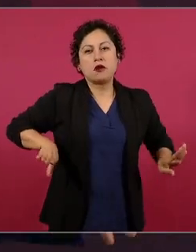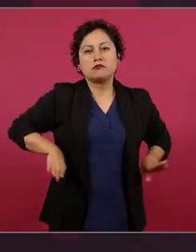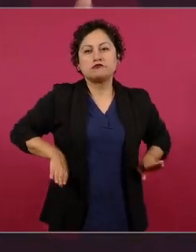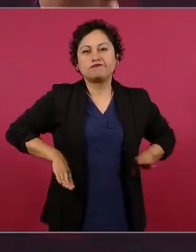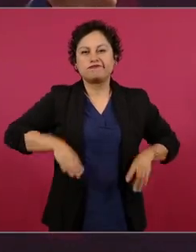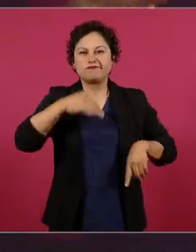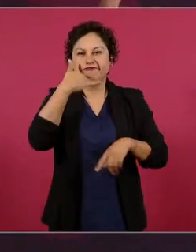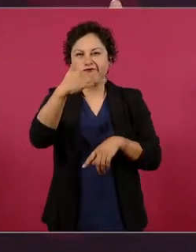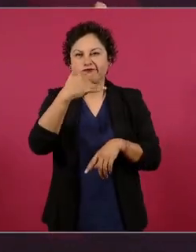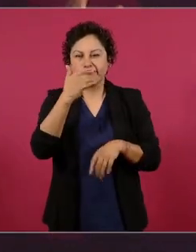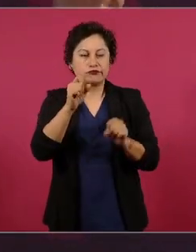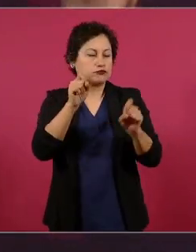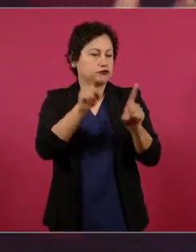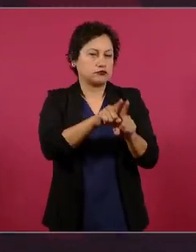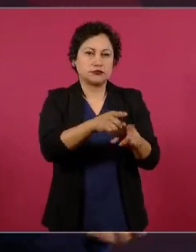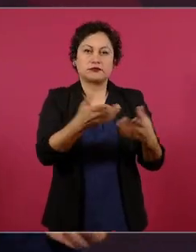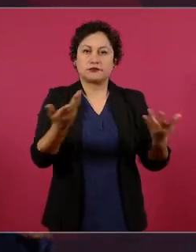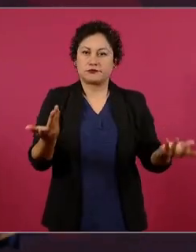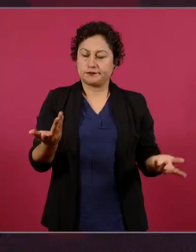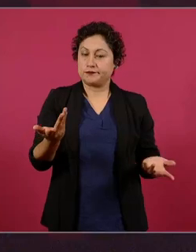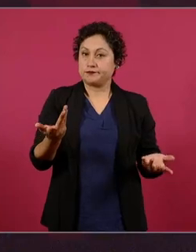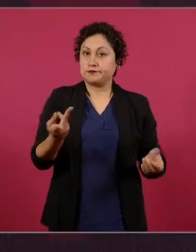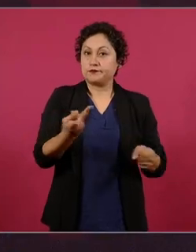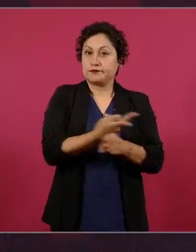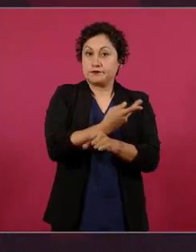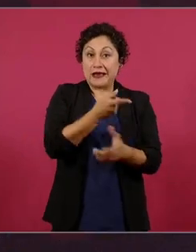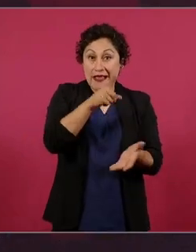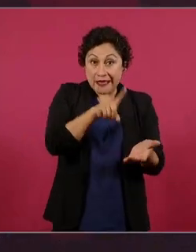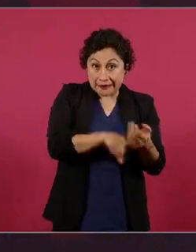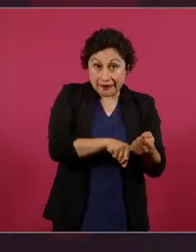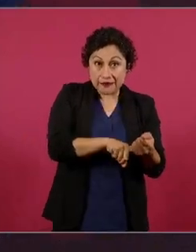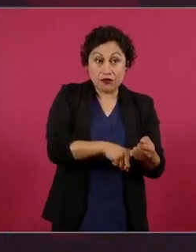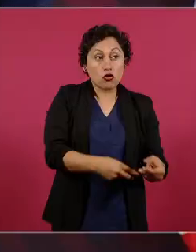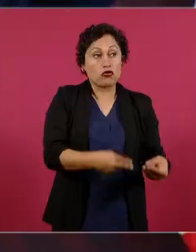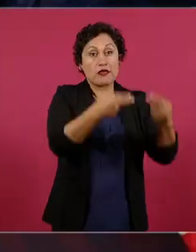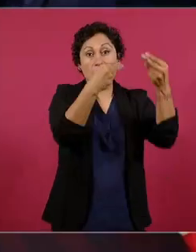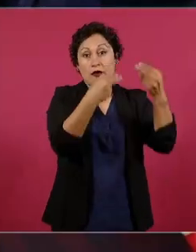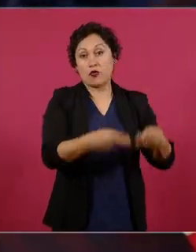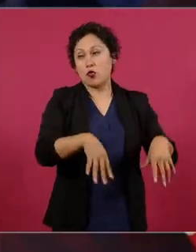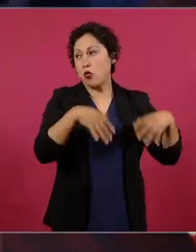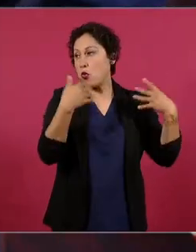habían pues muchas tranzas de todos,